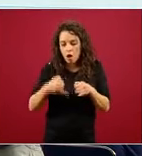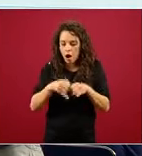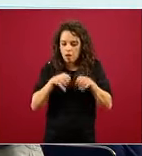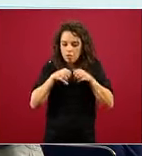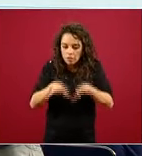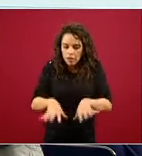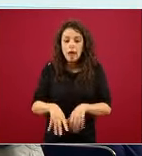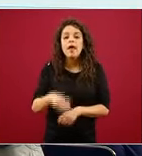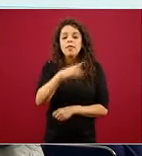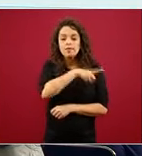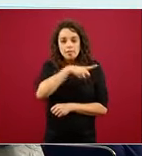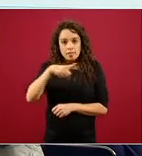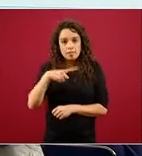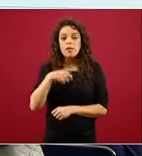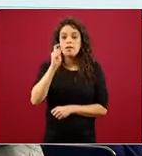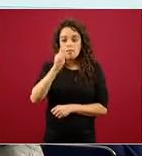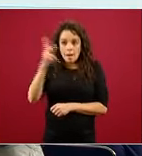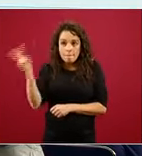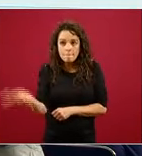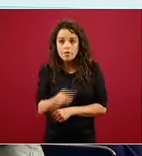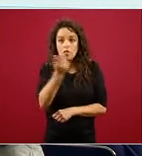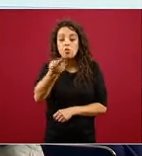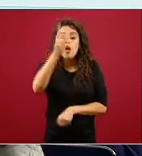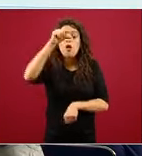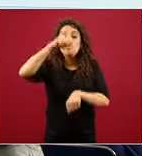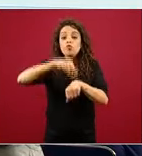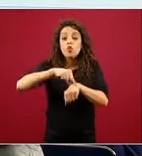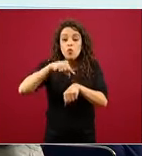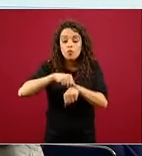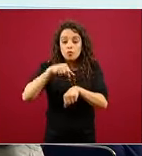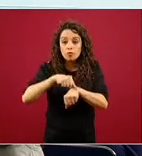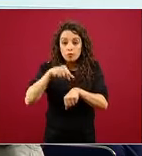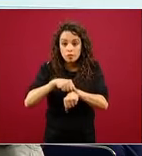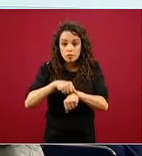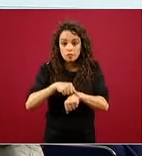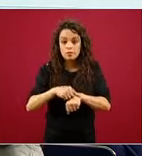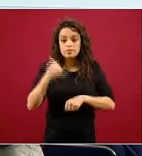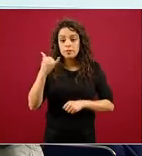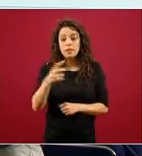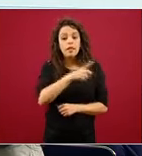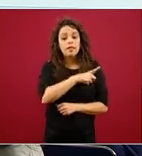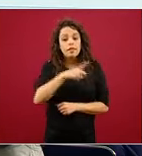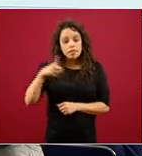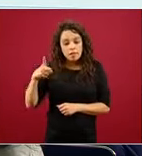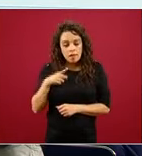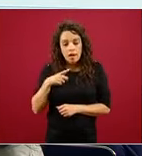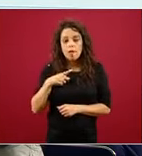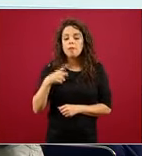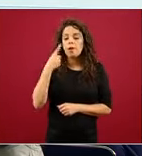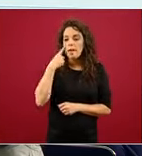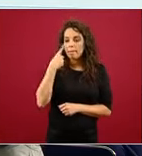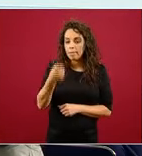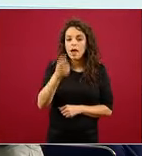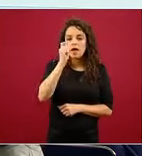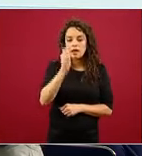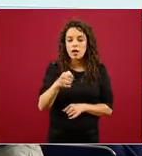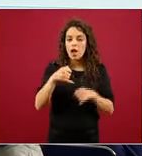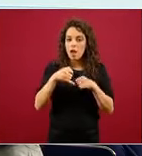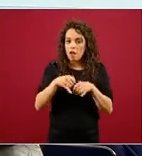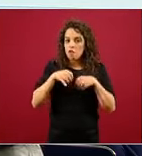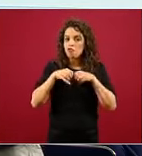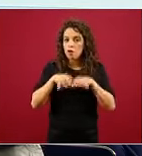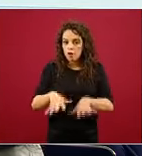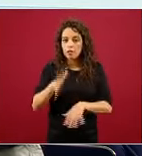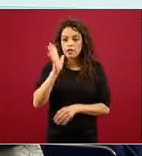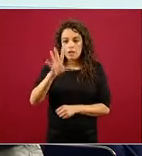consultar a mi médico o médica y debo de acudir, por supuesto, también a las fuentes de información que ya tenemos. Les coloco